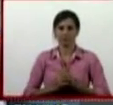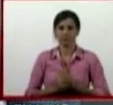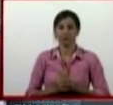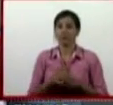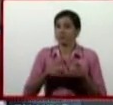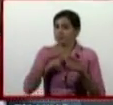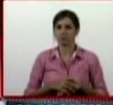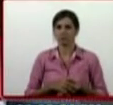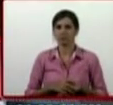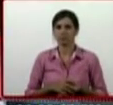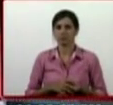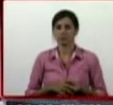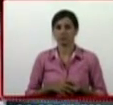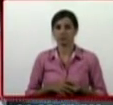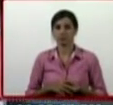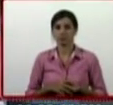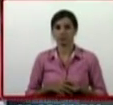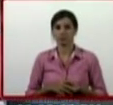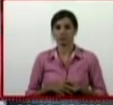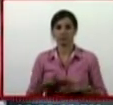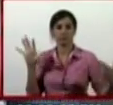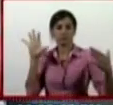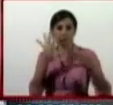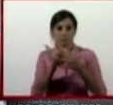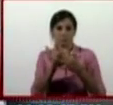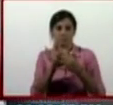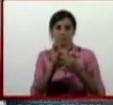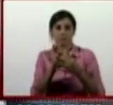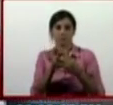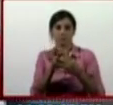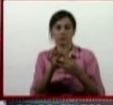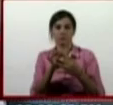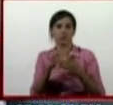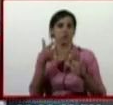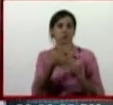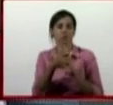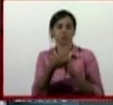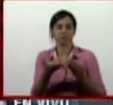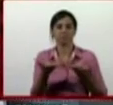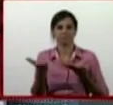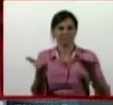Entonces allí se van a cortar en lo que tiene que ver con la distribución